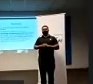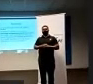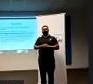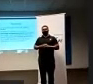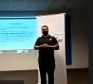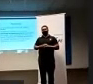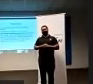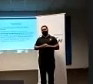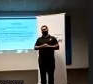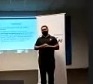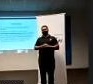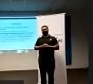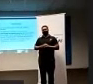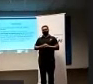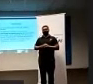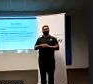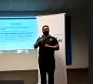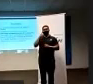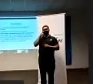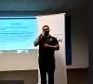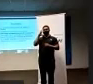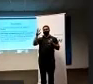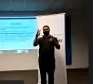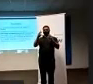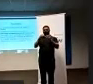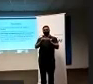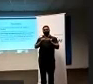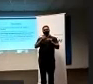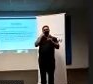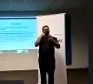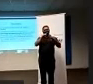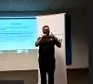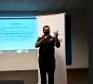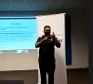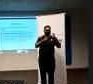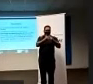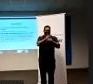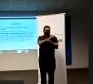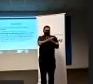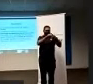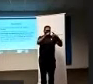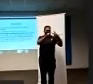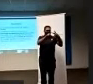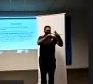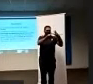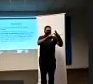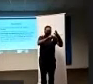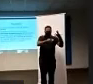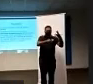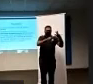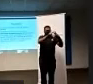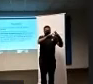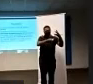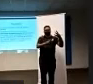Y como resumen, las vacunas han demostrado ser seguras y eficaces. La medicina basada en la evidencia ha demostrado el impacto positivo de la